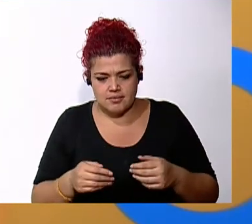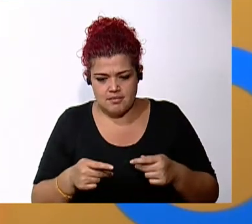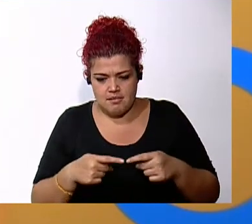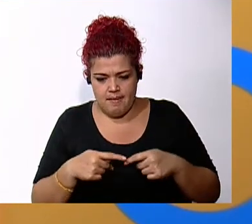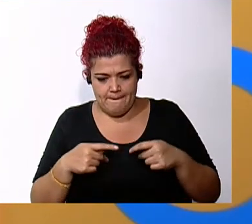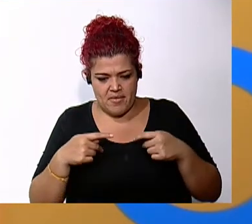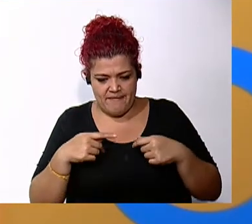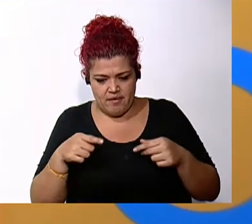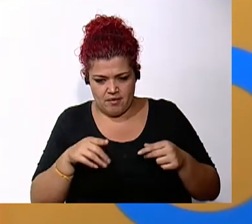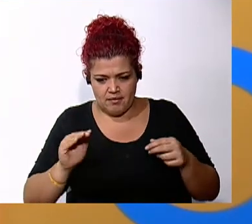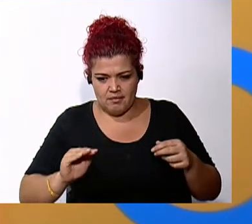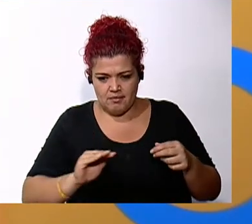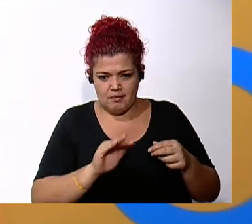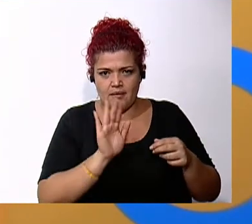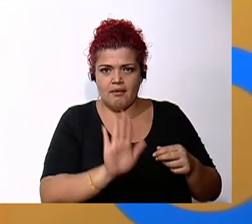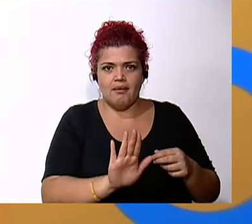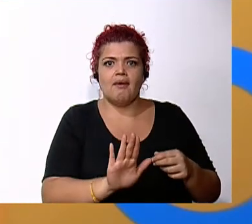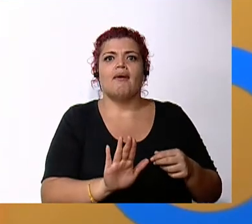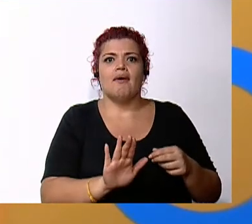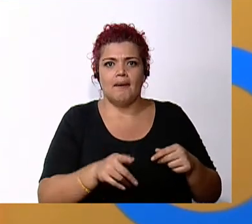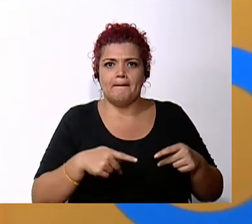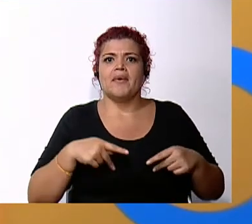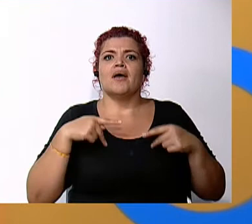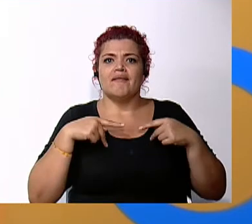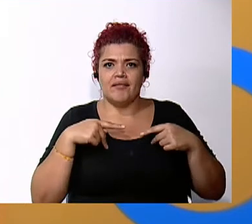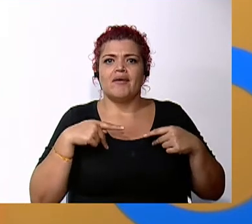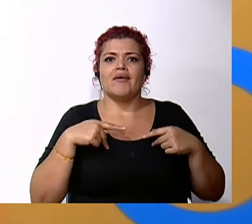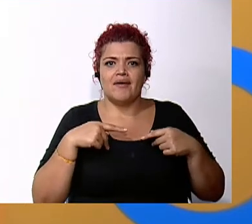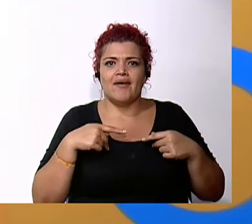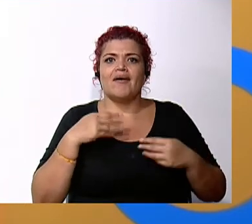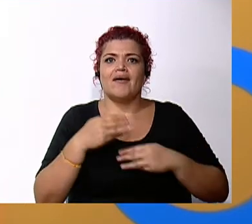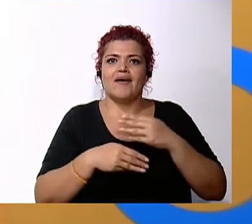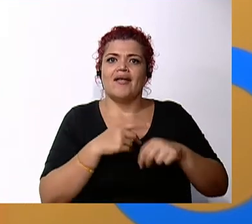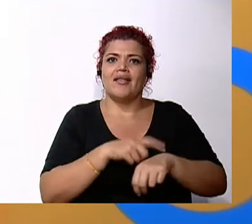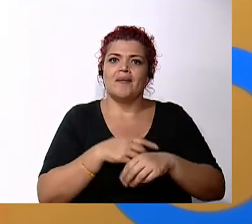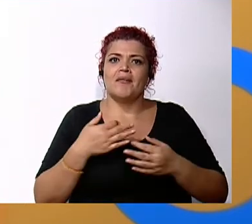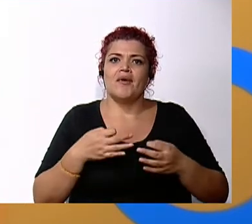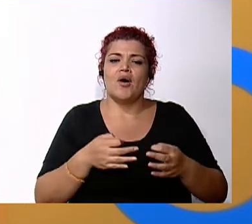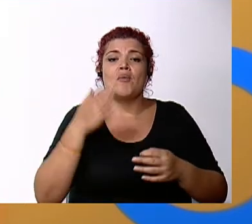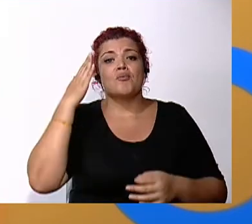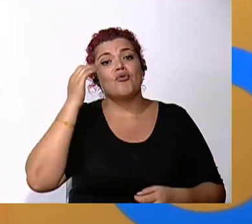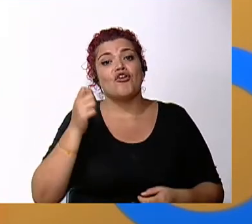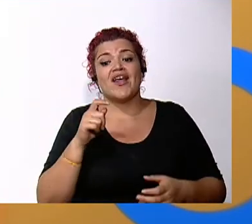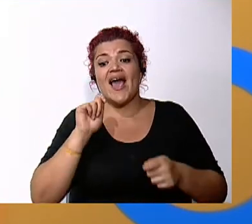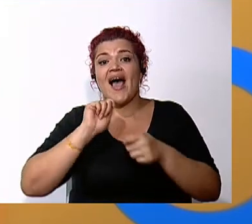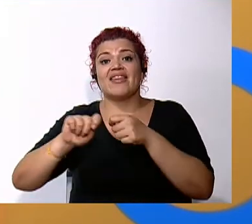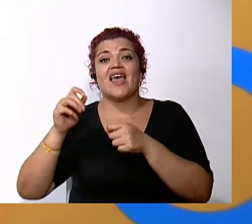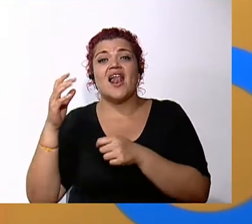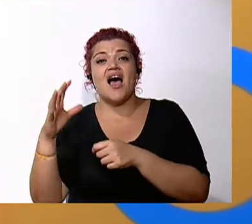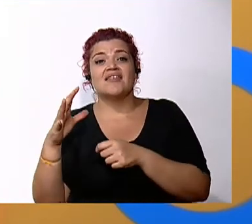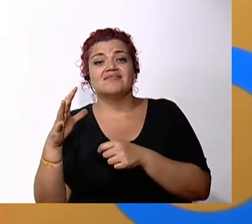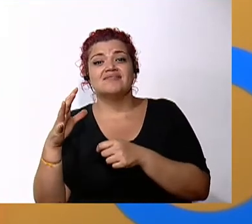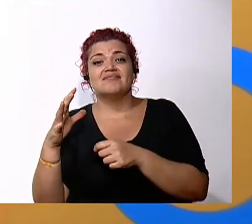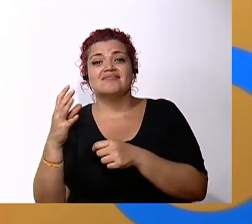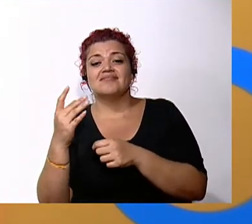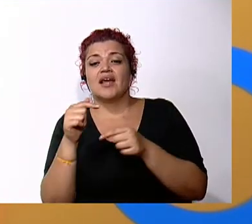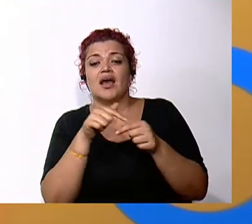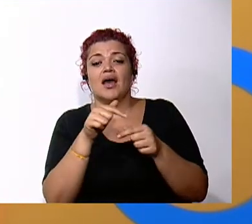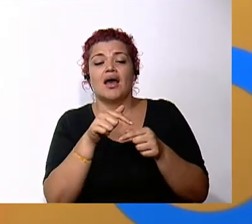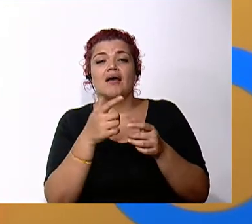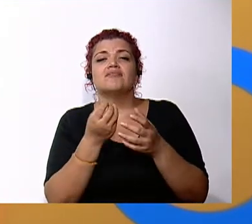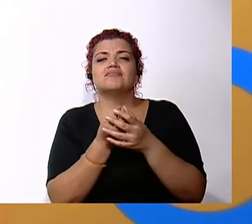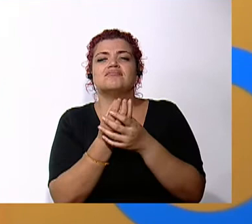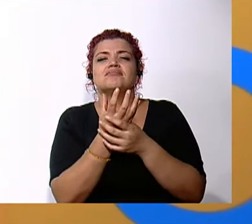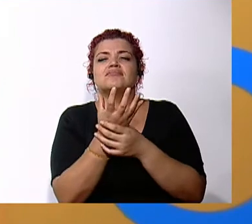este recipiente por un tiempo. ¿Por qué? Porque la candela o la luz de la candela, el calor de la candela, proporcionaba